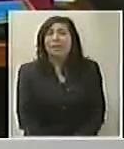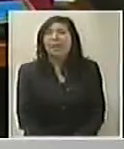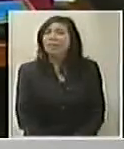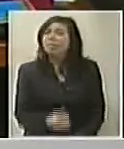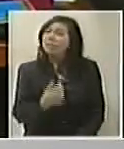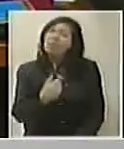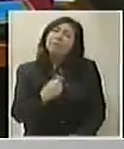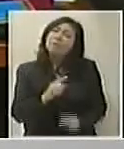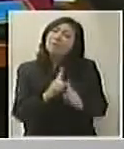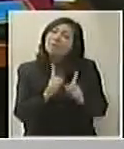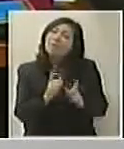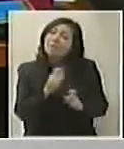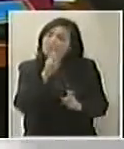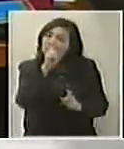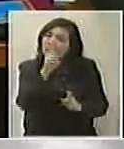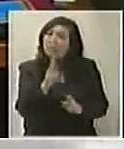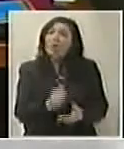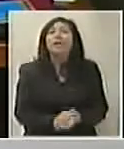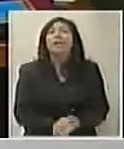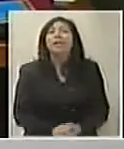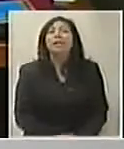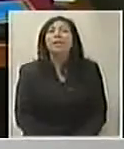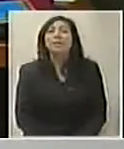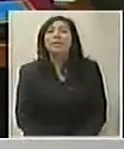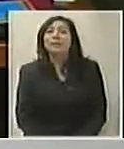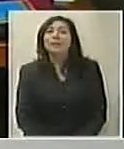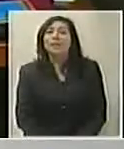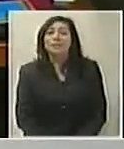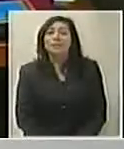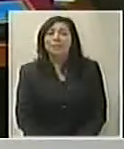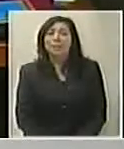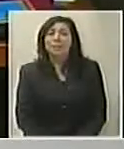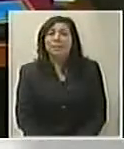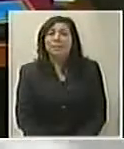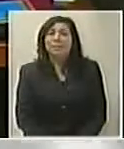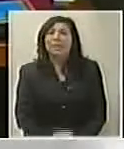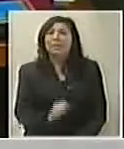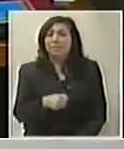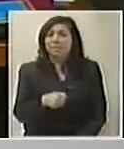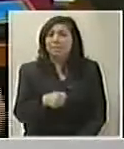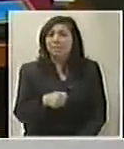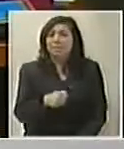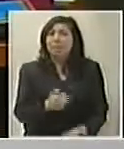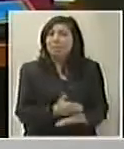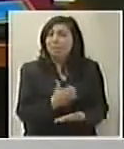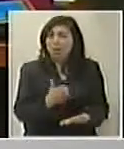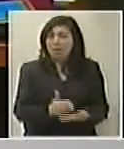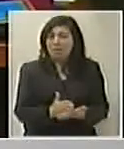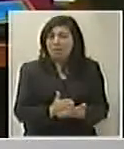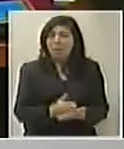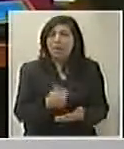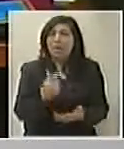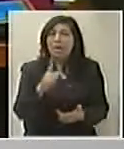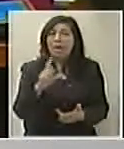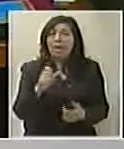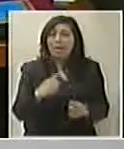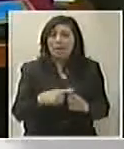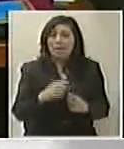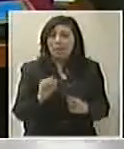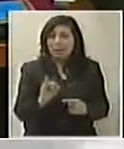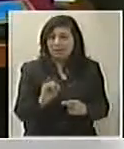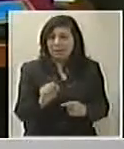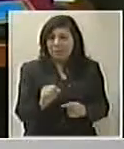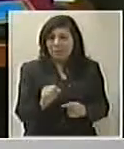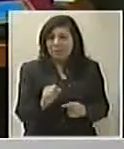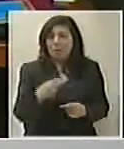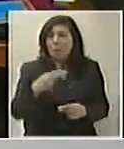Nos preguntamos los peruanos, señor presidente, si el caso del señor Alexis Humala, hermano